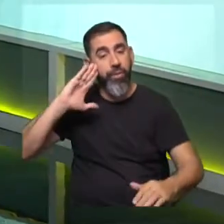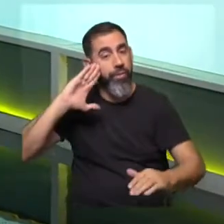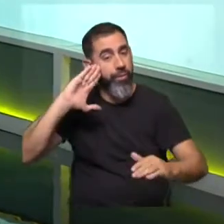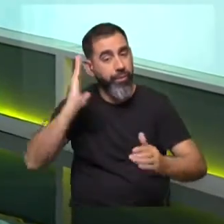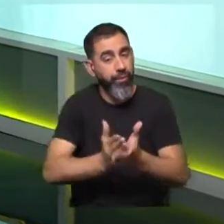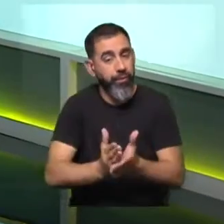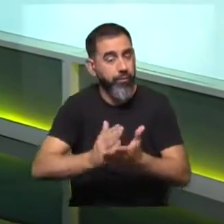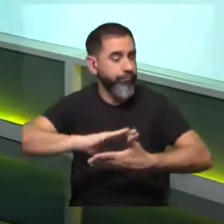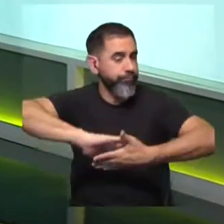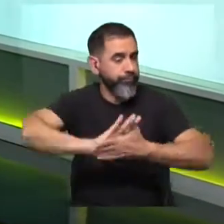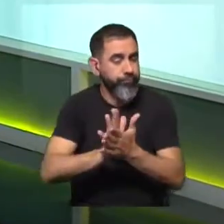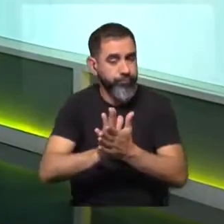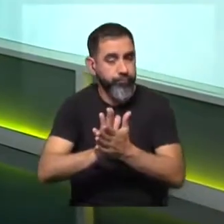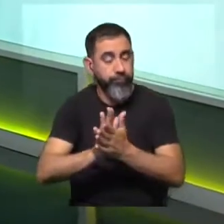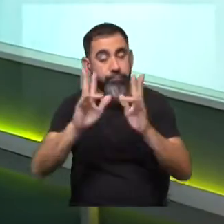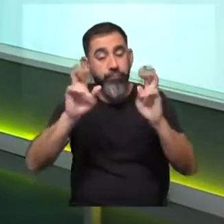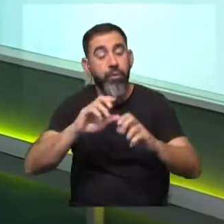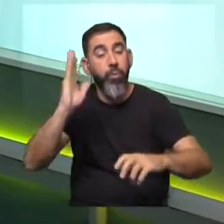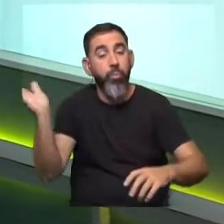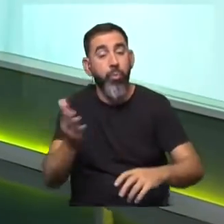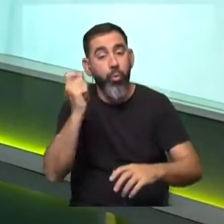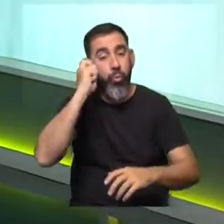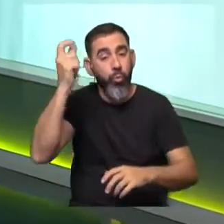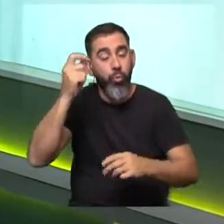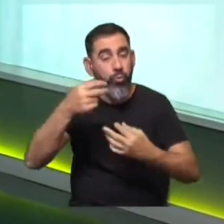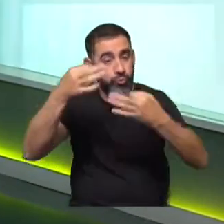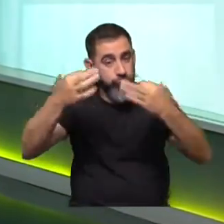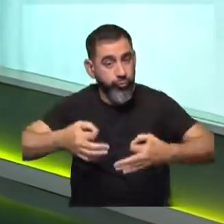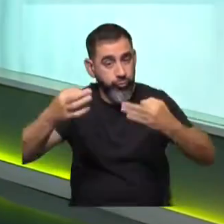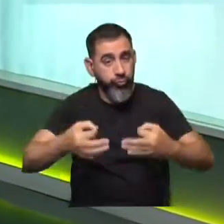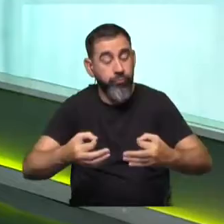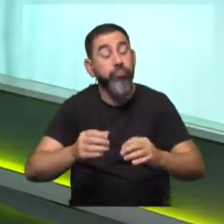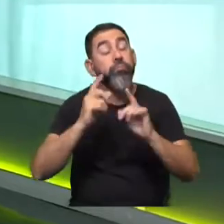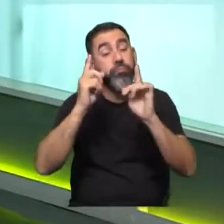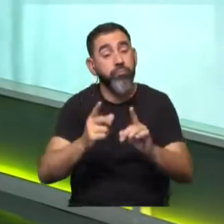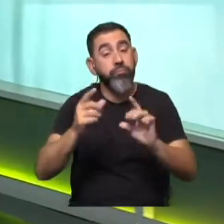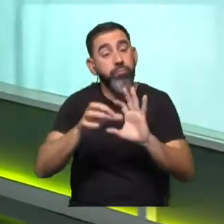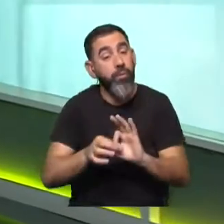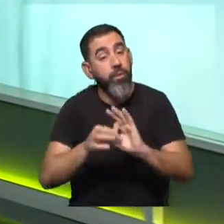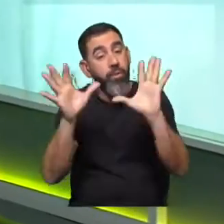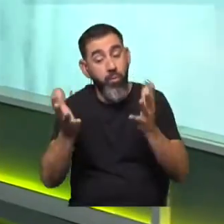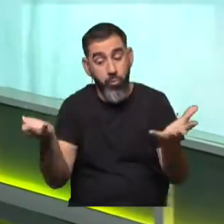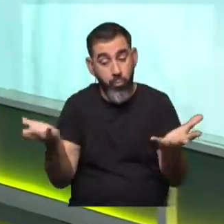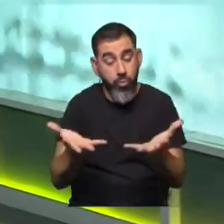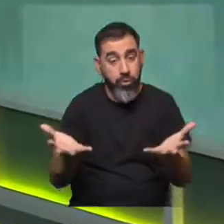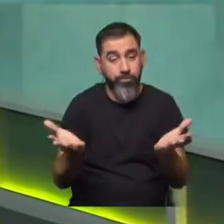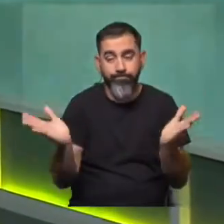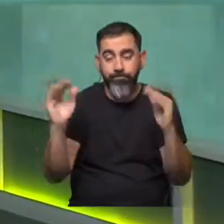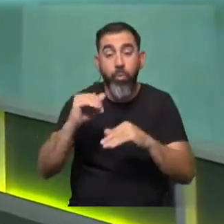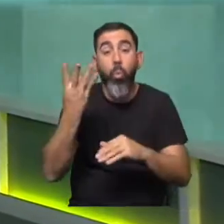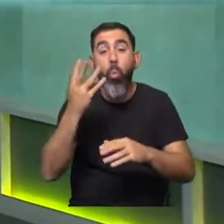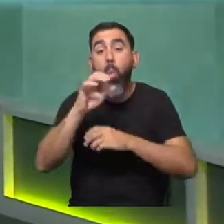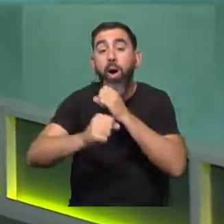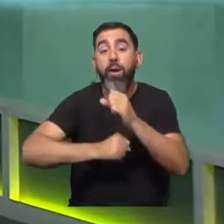que demolió todo lo construido en materia de producción de conocimiento genuino, pero también pasa la democracia y no hubo en estos 40